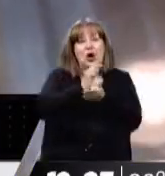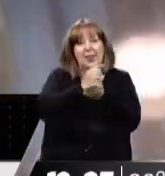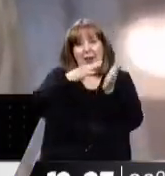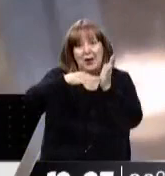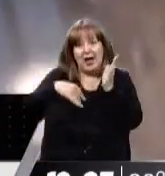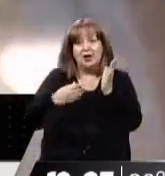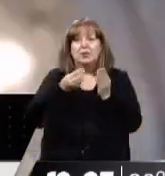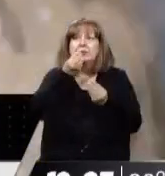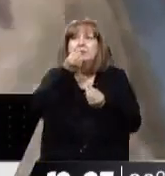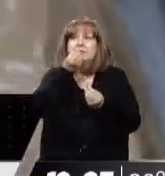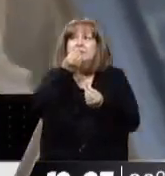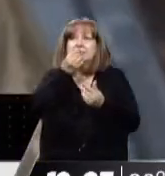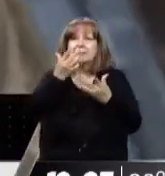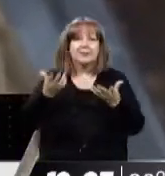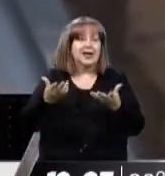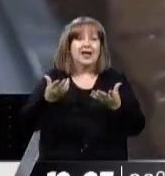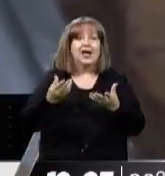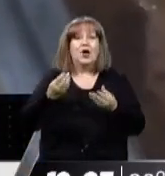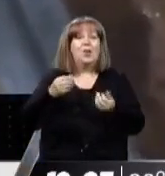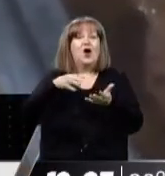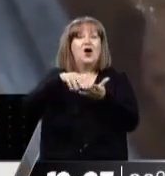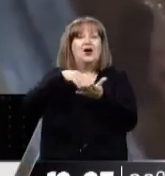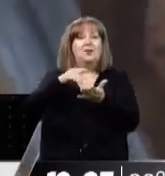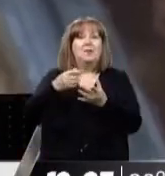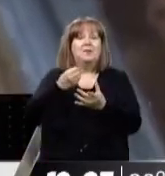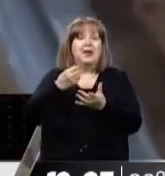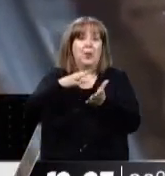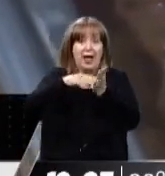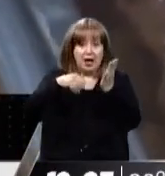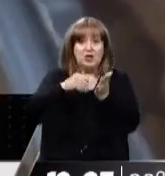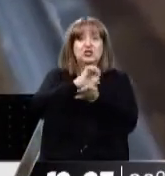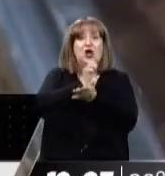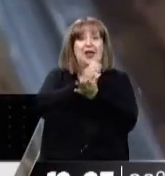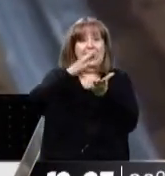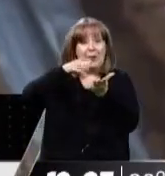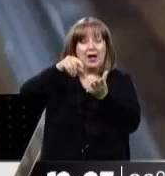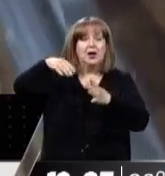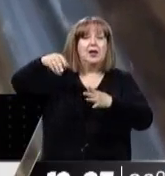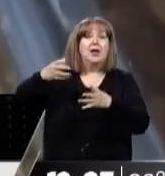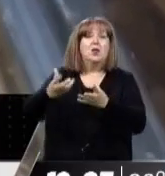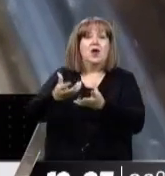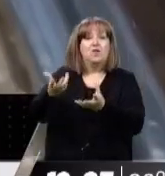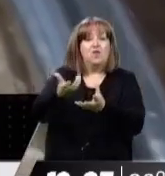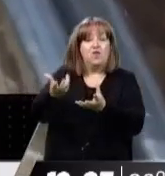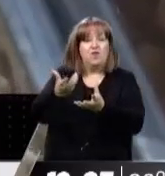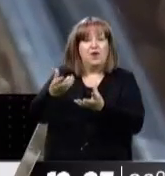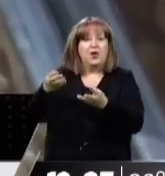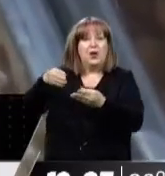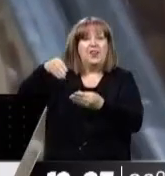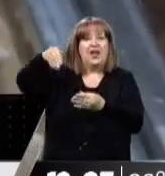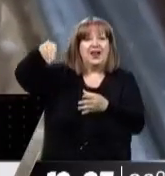mezcla es espectacular. ¿Y el chocolate blanco cómo se le coloca? Se derrite y se agrega la galletita dentro, se hace esa mezcla y se